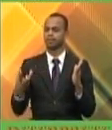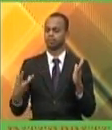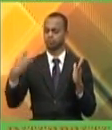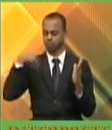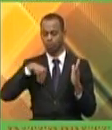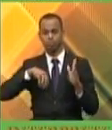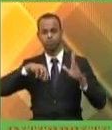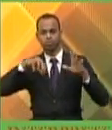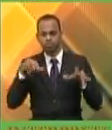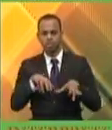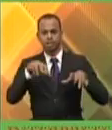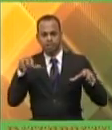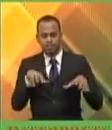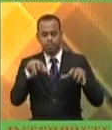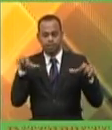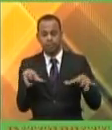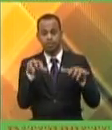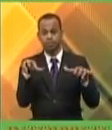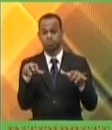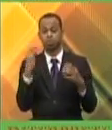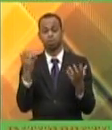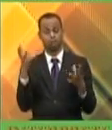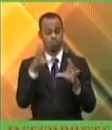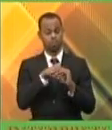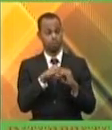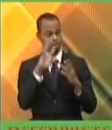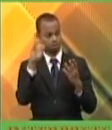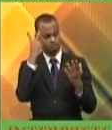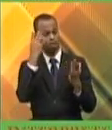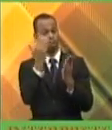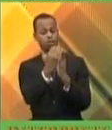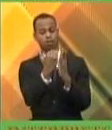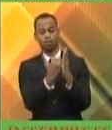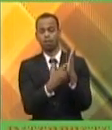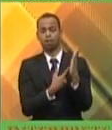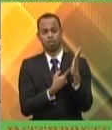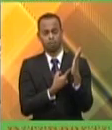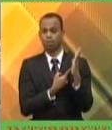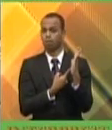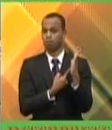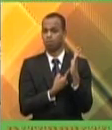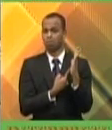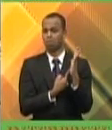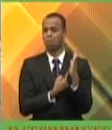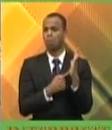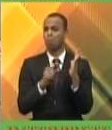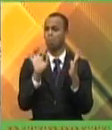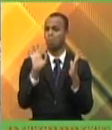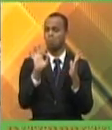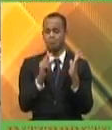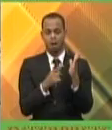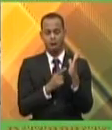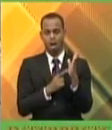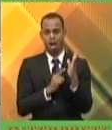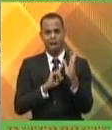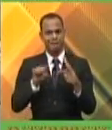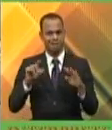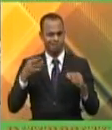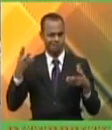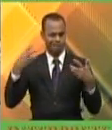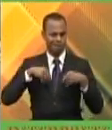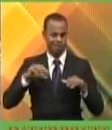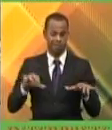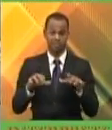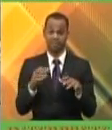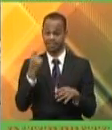colocar aquí convertirlo en política pero ahora tiene que convertirlo en práctica y en un medio como